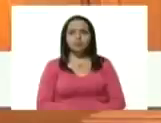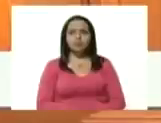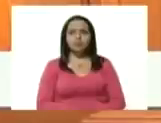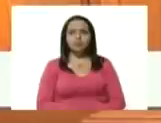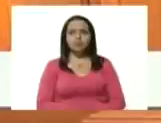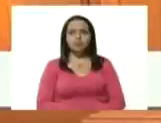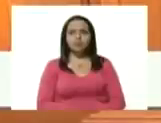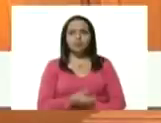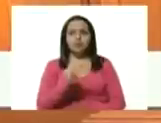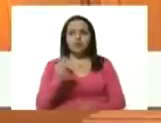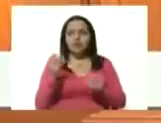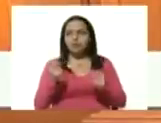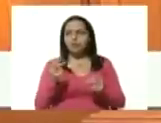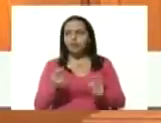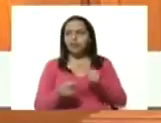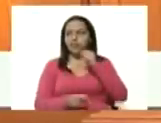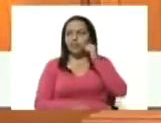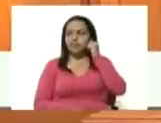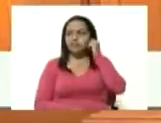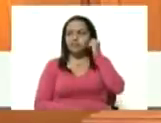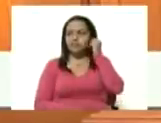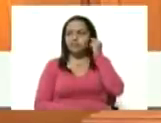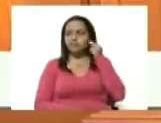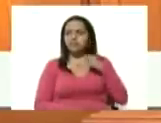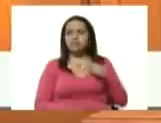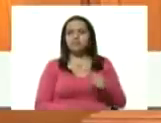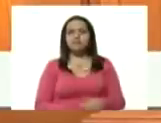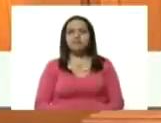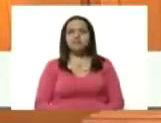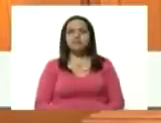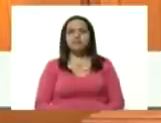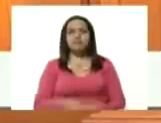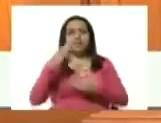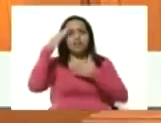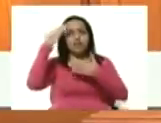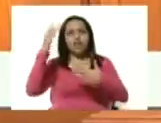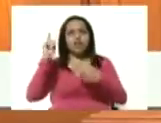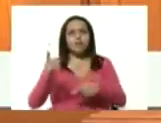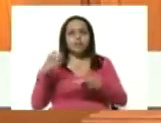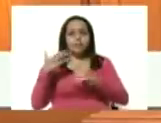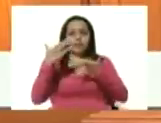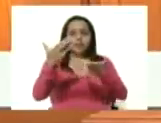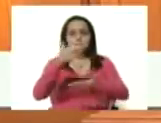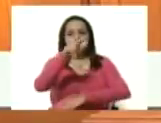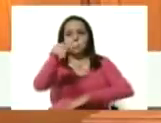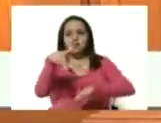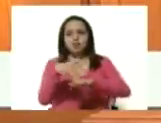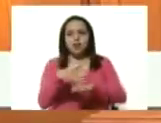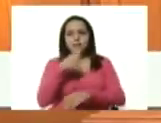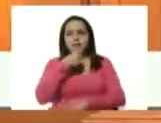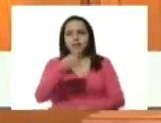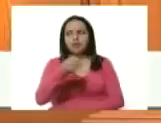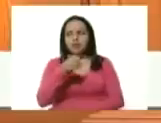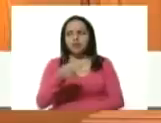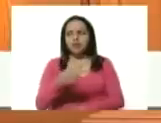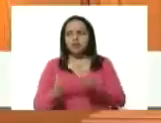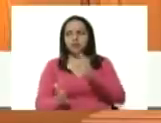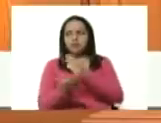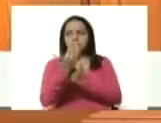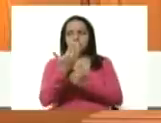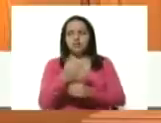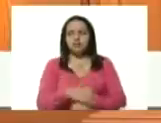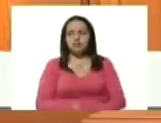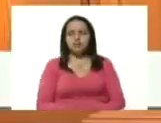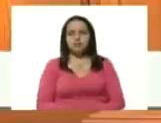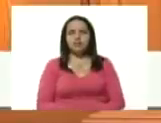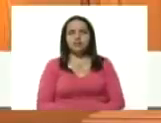activa, dinámica. Igualmente, saludar al Premio Nacional de Periodismo Impreso Marlon Zambrano,